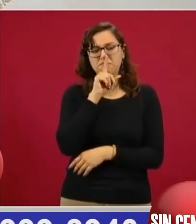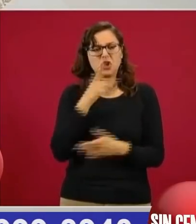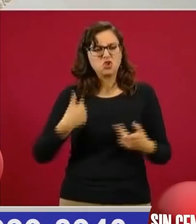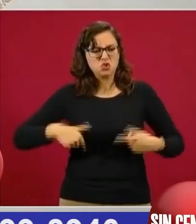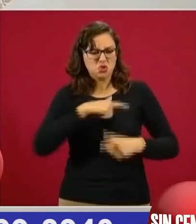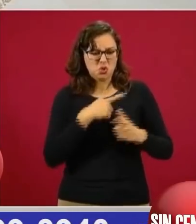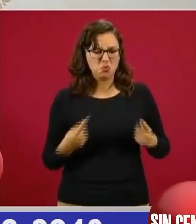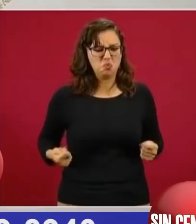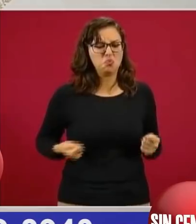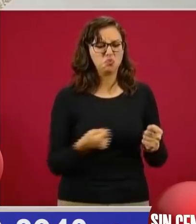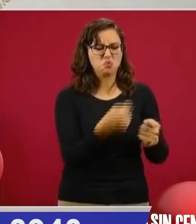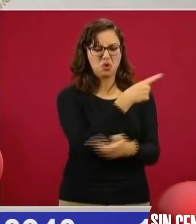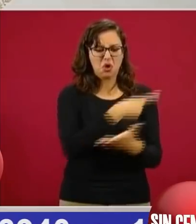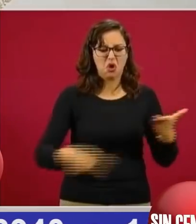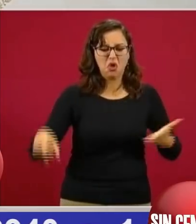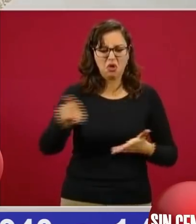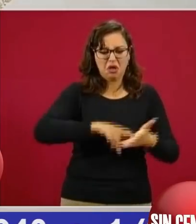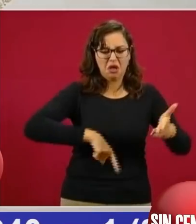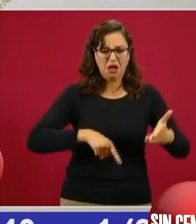revisar